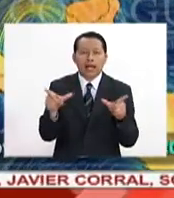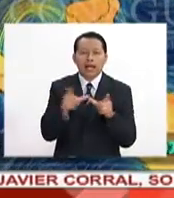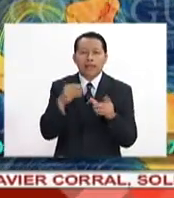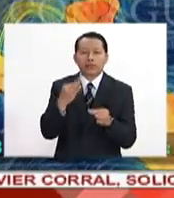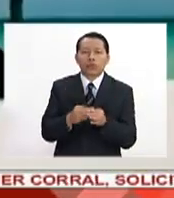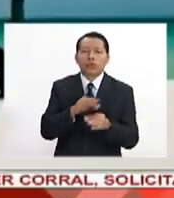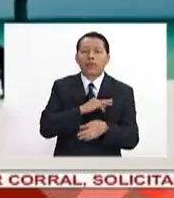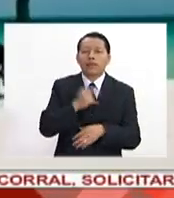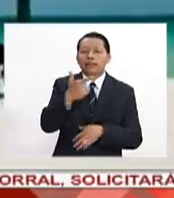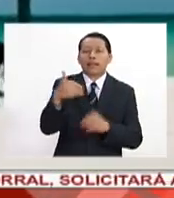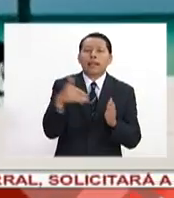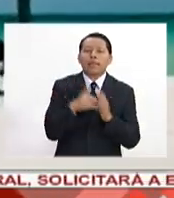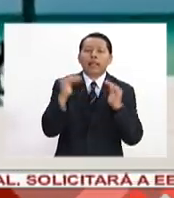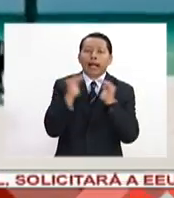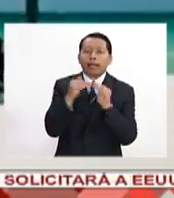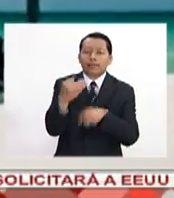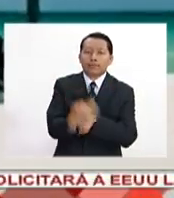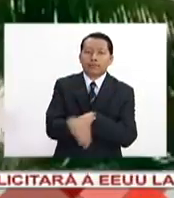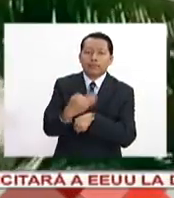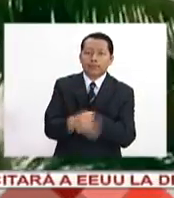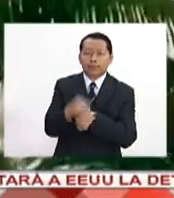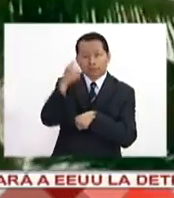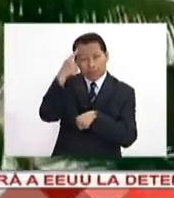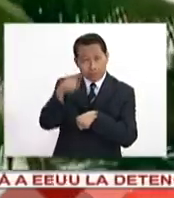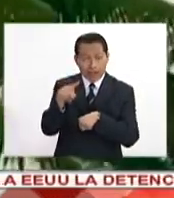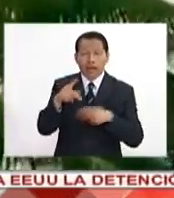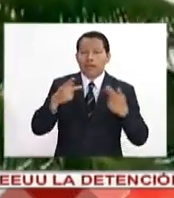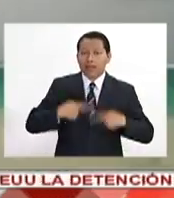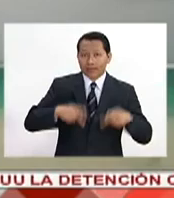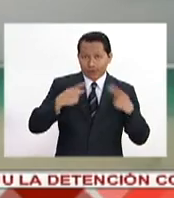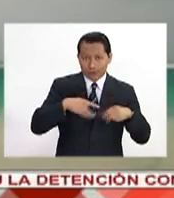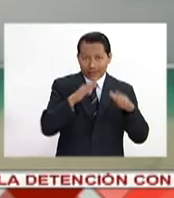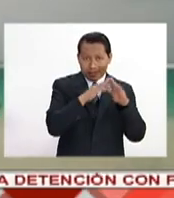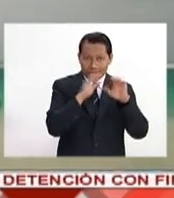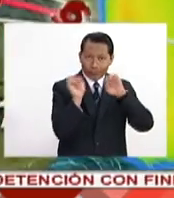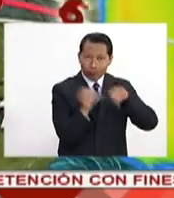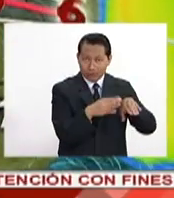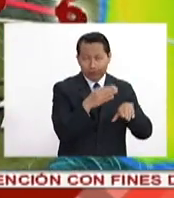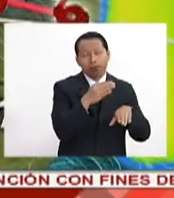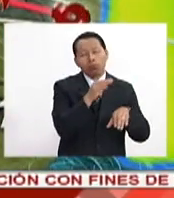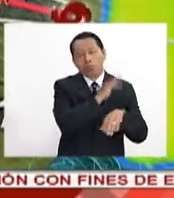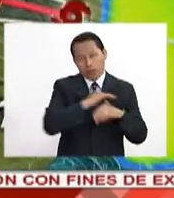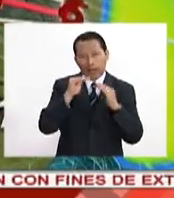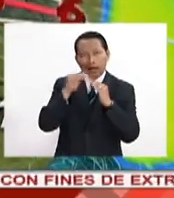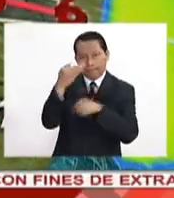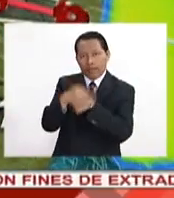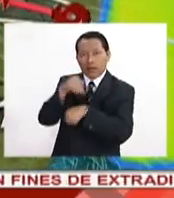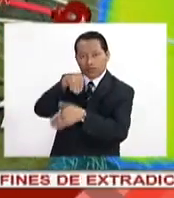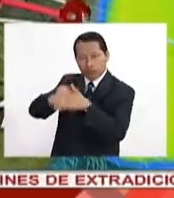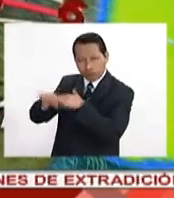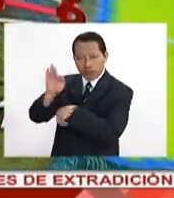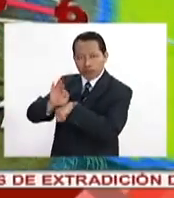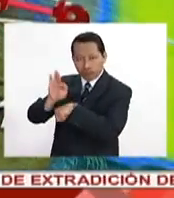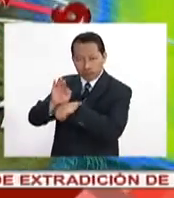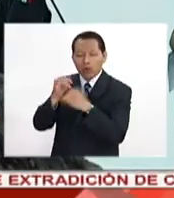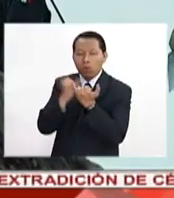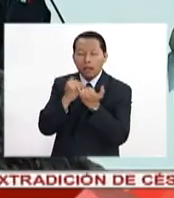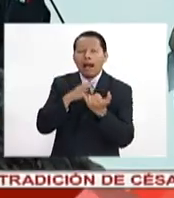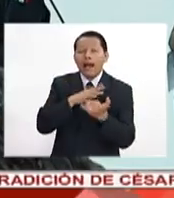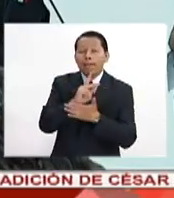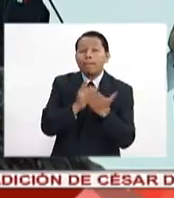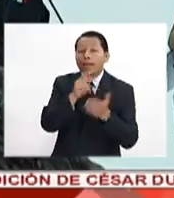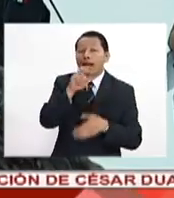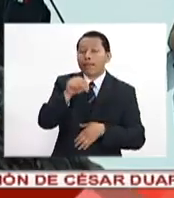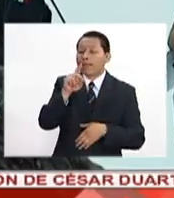de 7,000 albergues en caso de requerir refugio temporal. Se activaron el plan DN3 de la Sedena, el plan Marina de